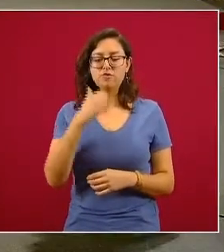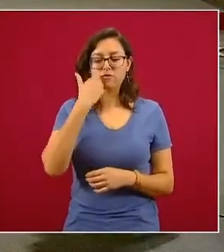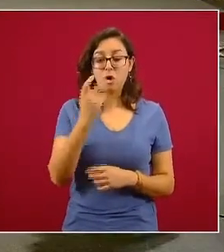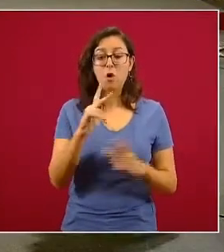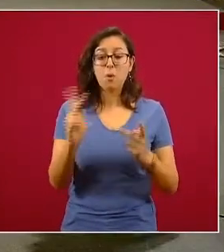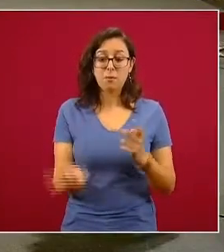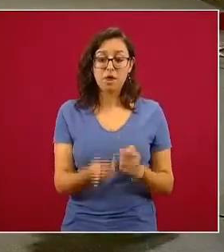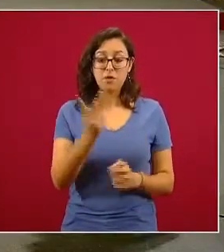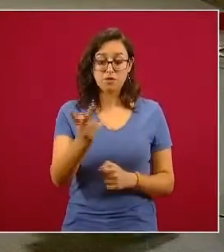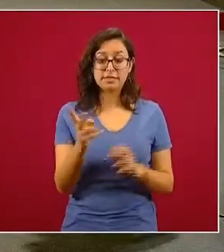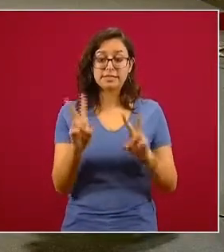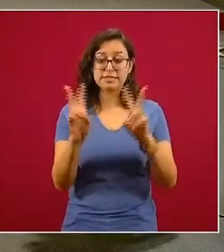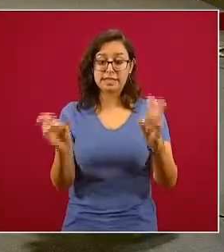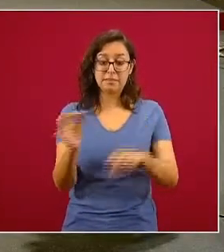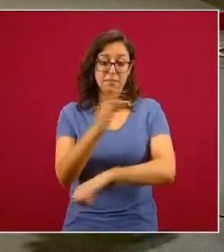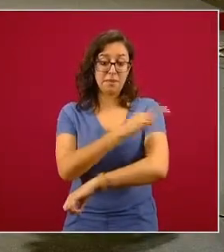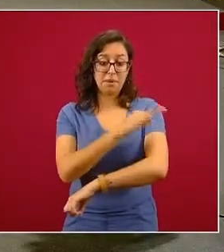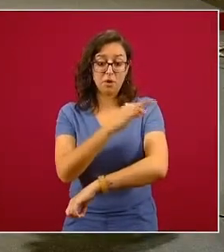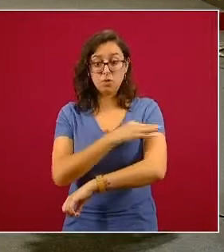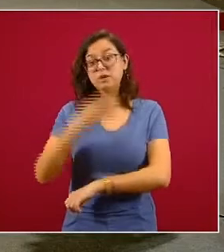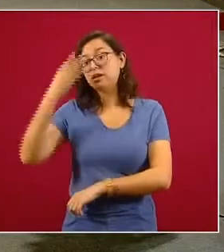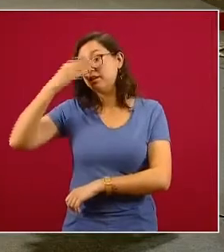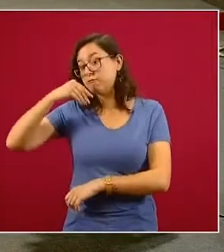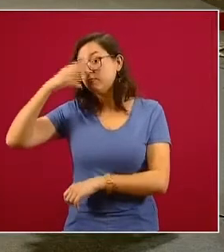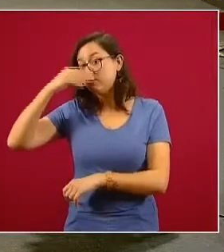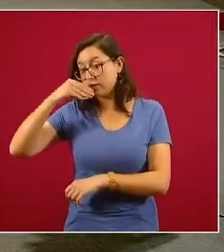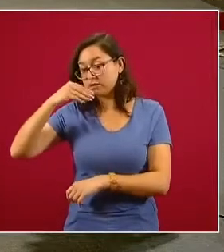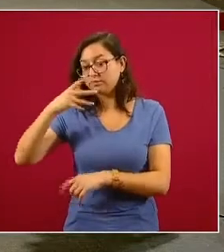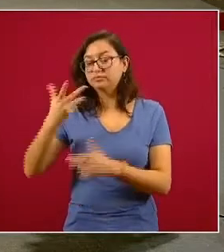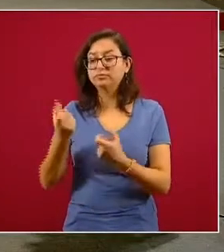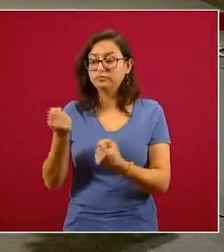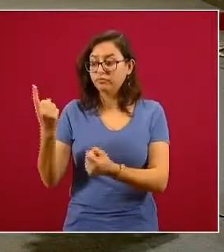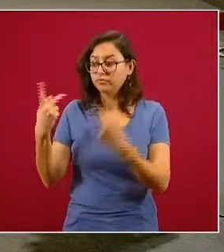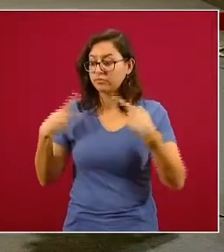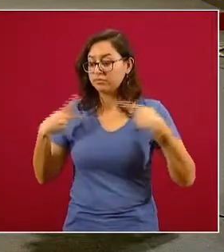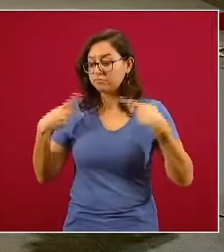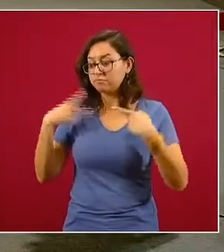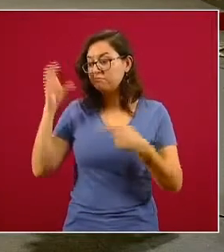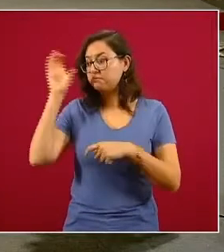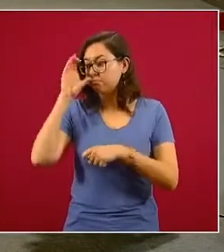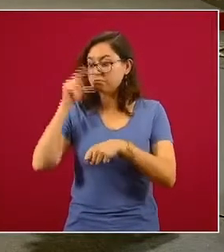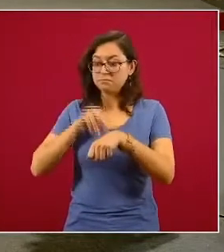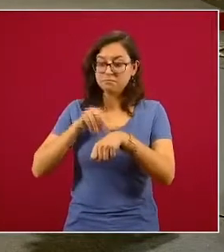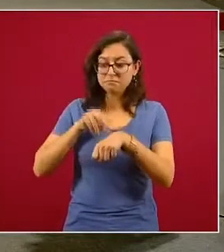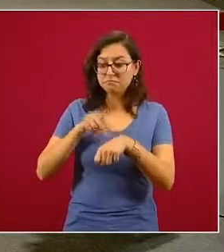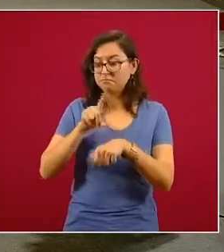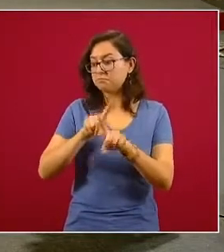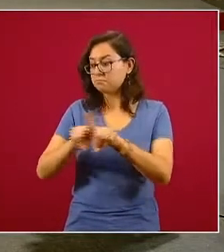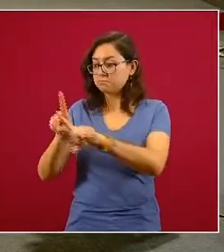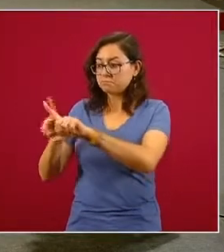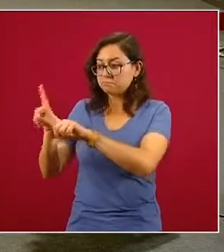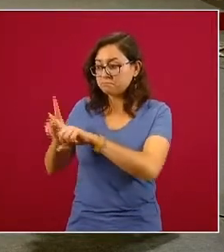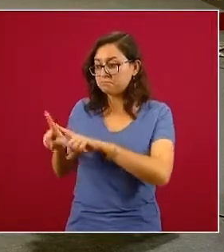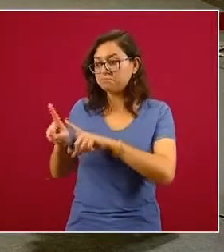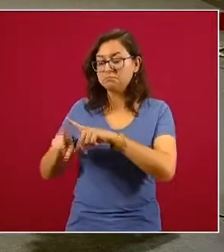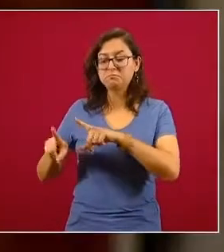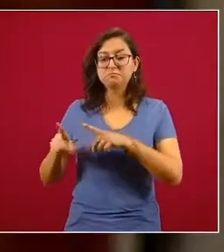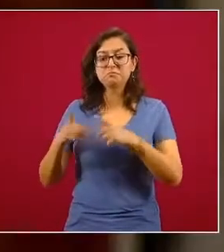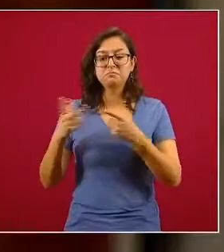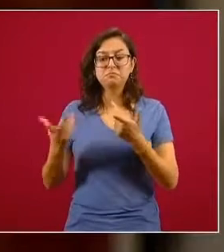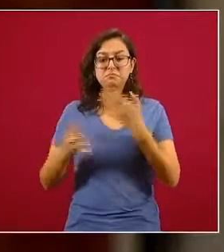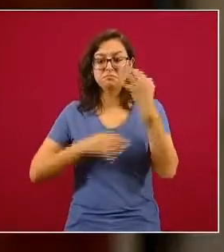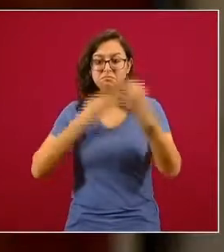la vacuna contra la influenza. Varios científicos, médicos y divulgadores de la ciencia lanzaron